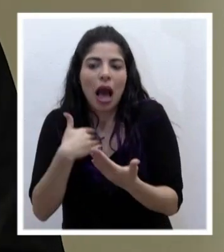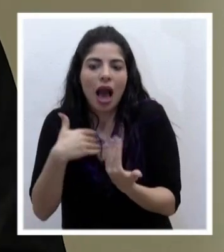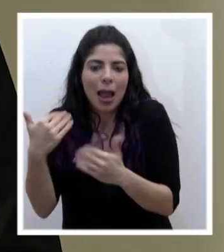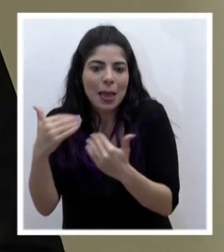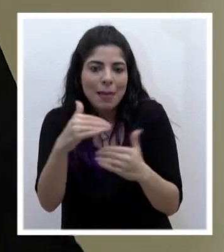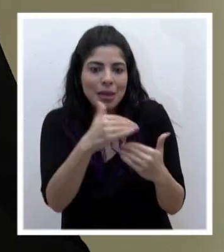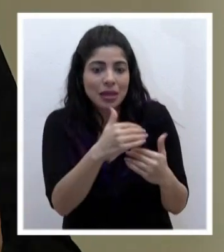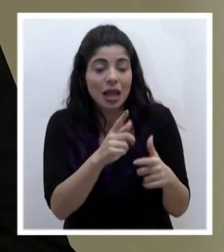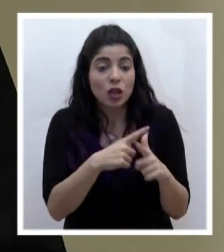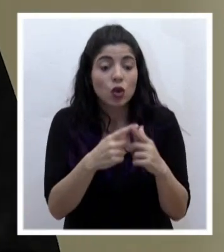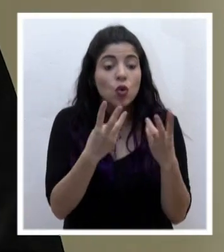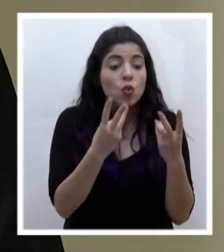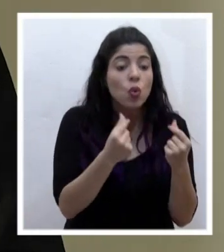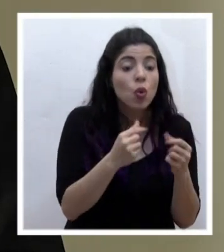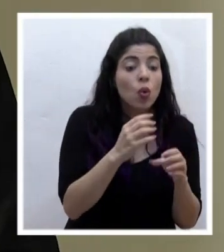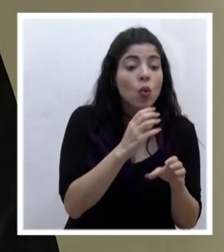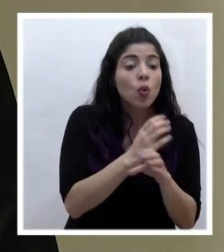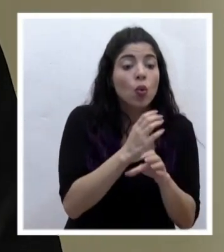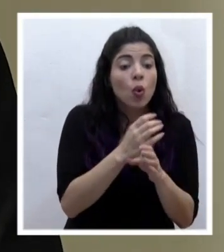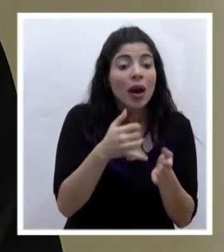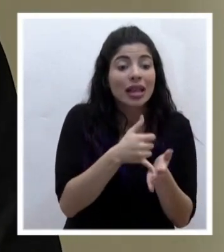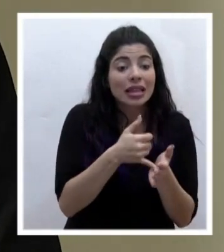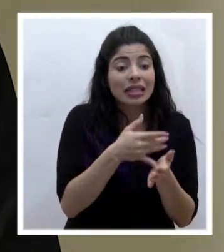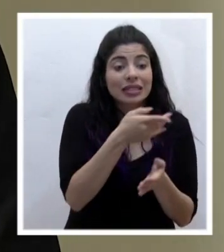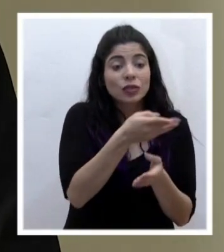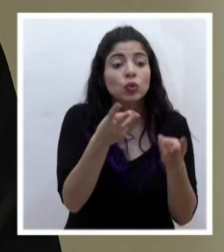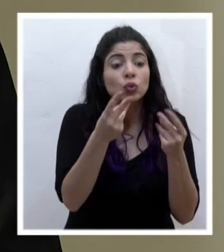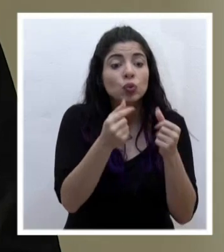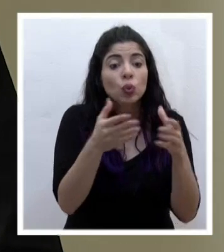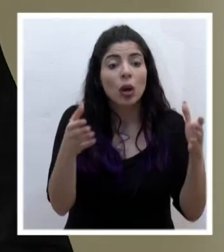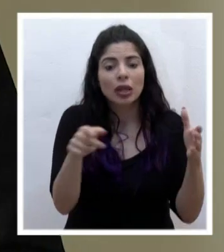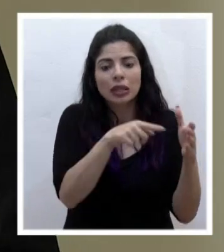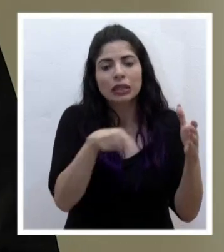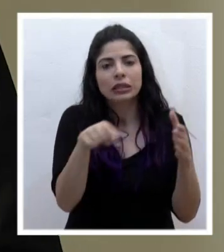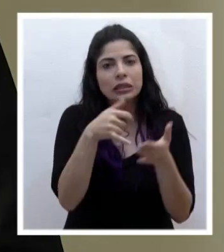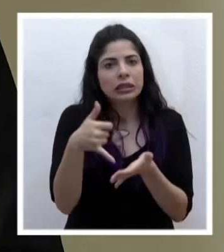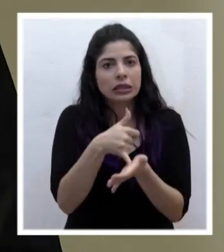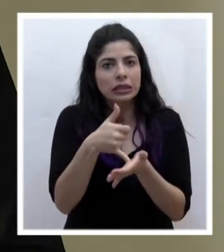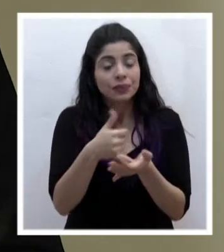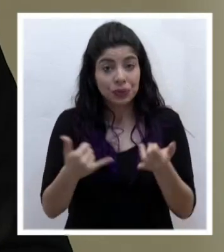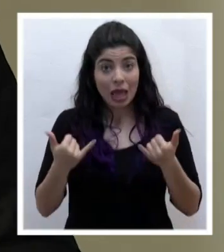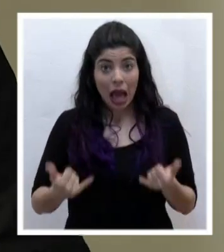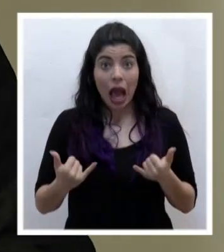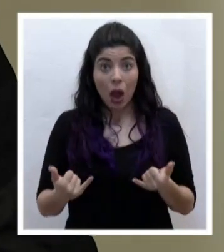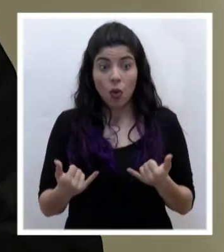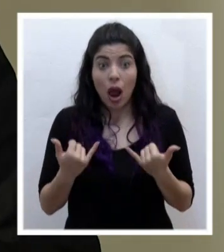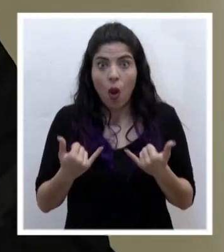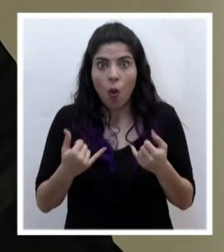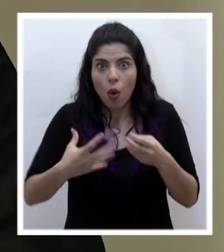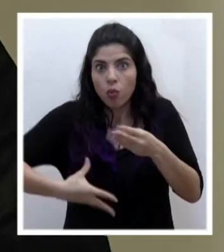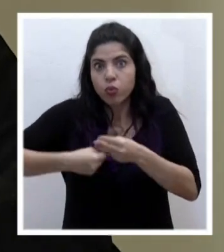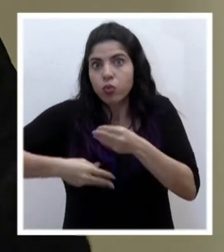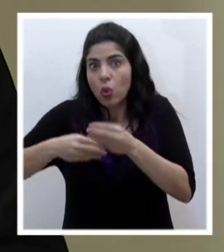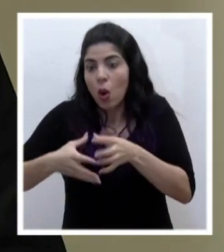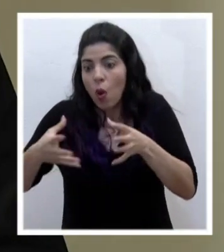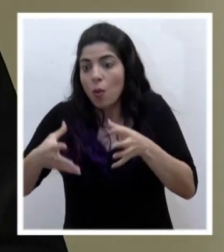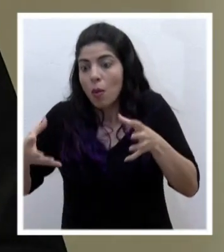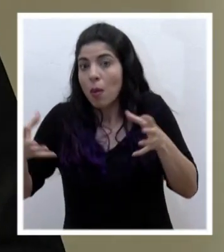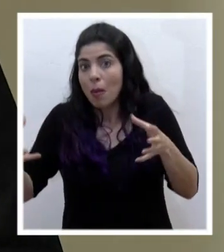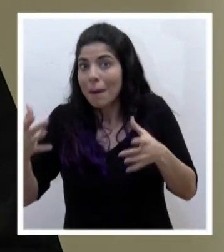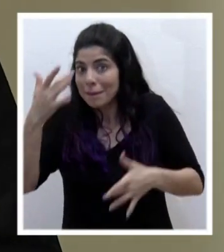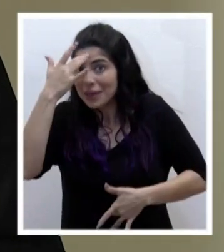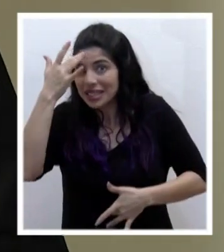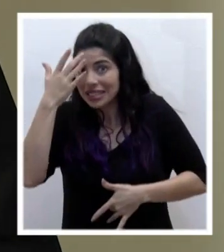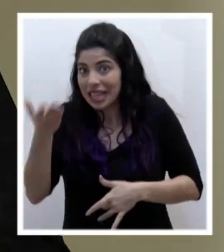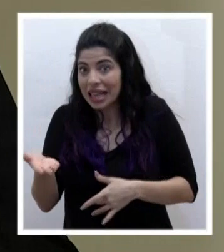capacidad hospitalaria, las UCIs son un punto muy delicado. Actualmente, ya este aumento que estamos presentando de